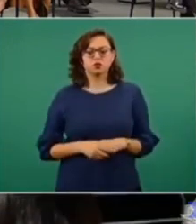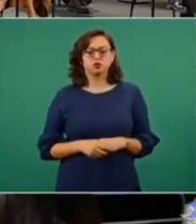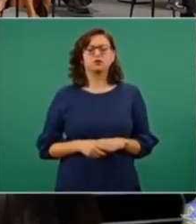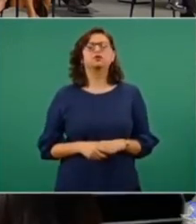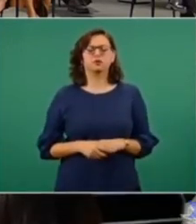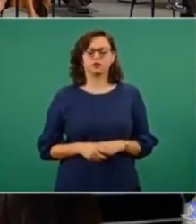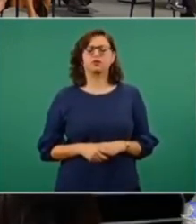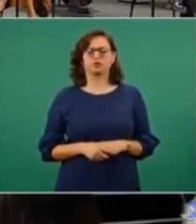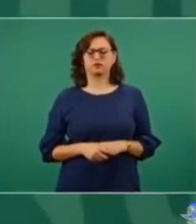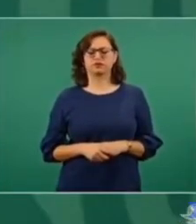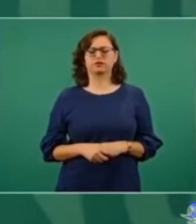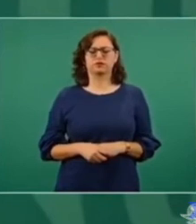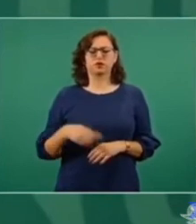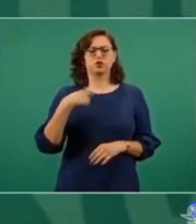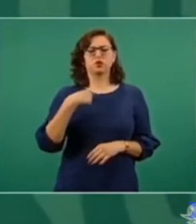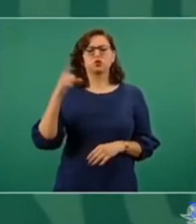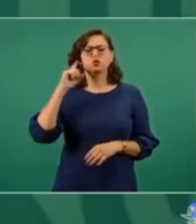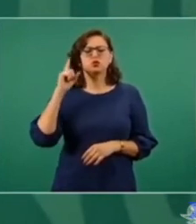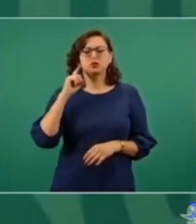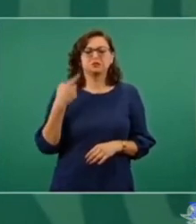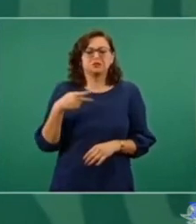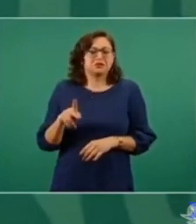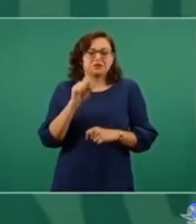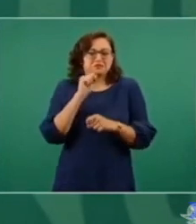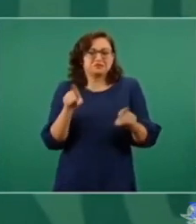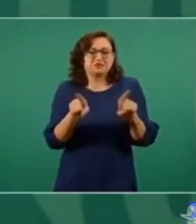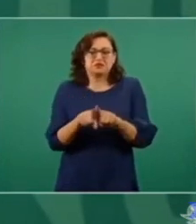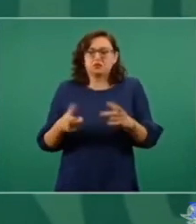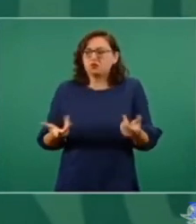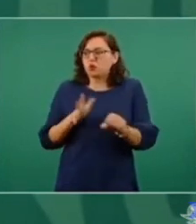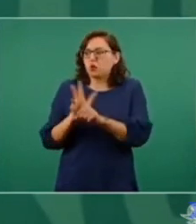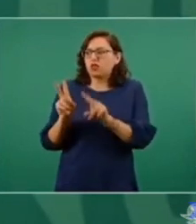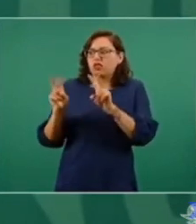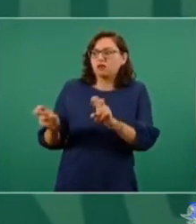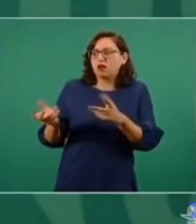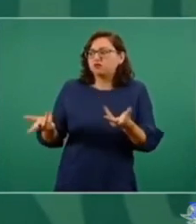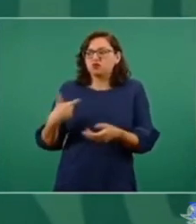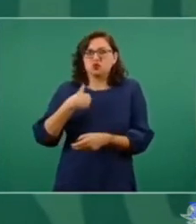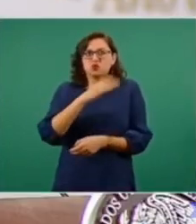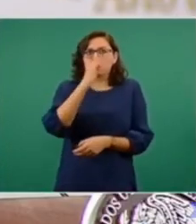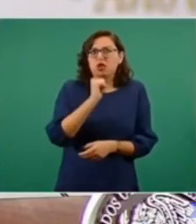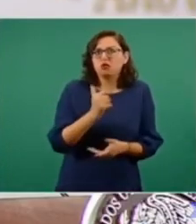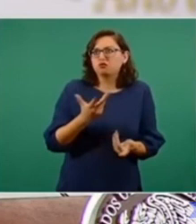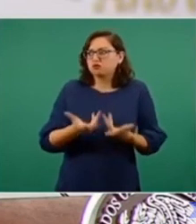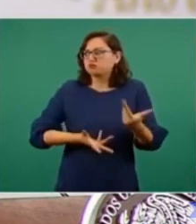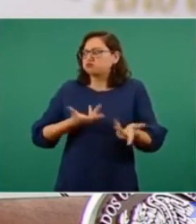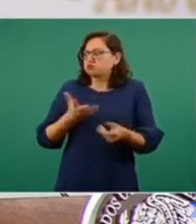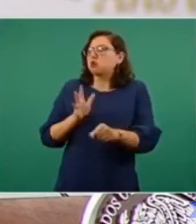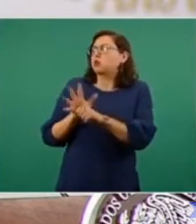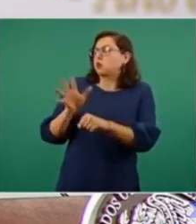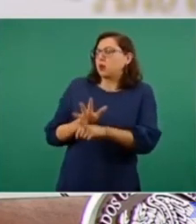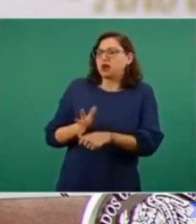enteré también por los medios, pero no sé exactamente en qué consiste lo que están